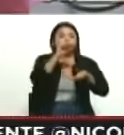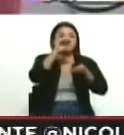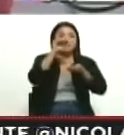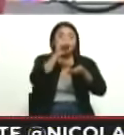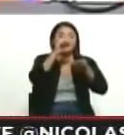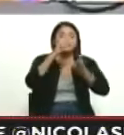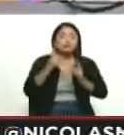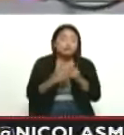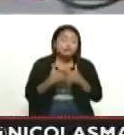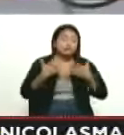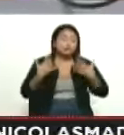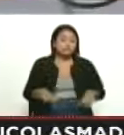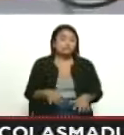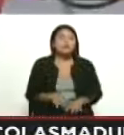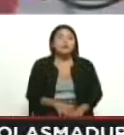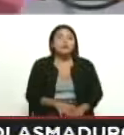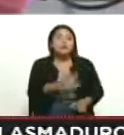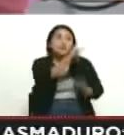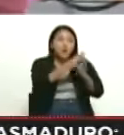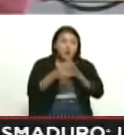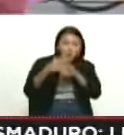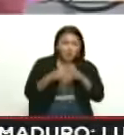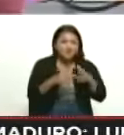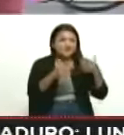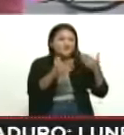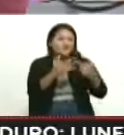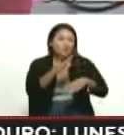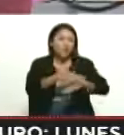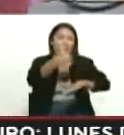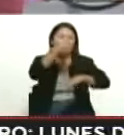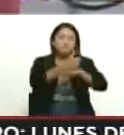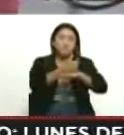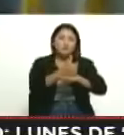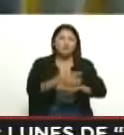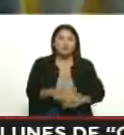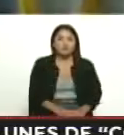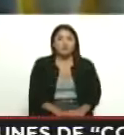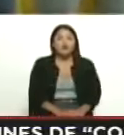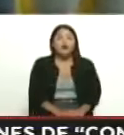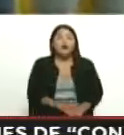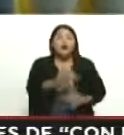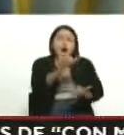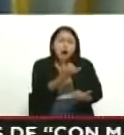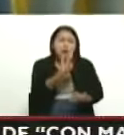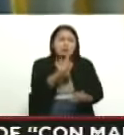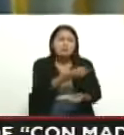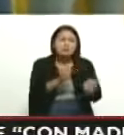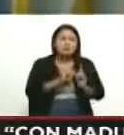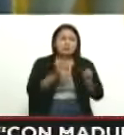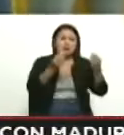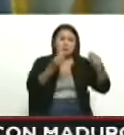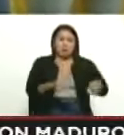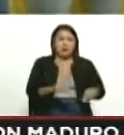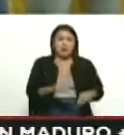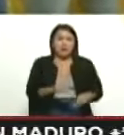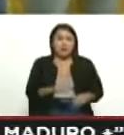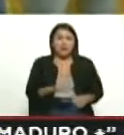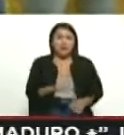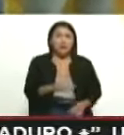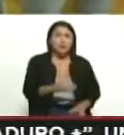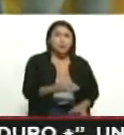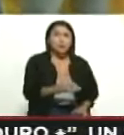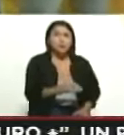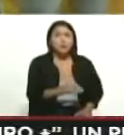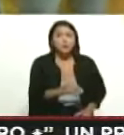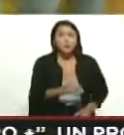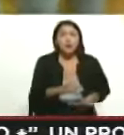nuestra gente. Estados Unidos está ahí al frente. Ahorita anuncian con un acuerdo que van a